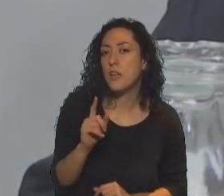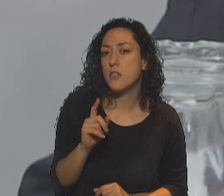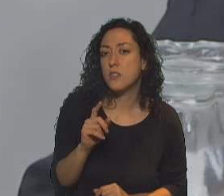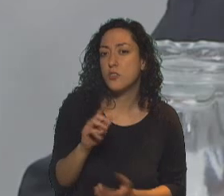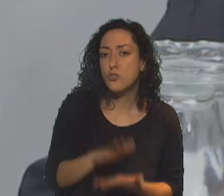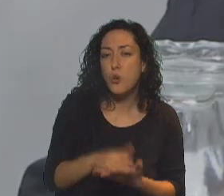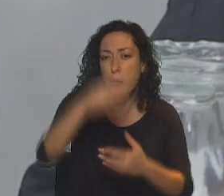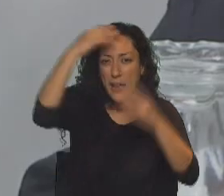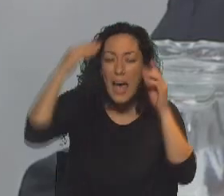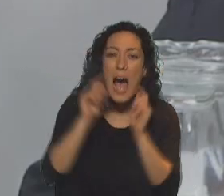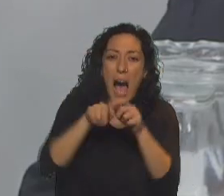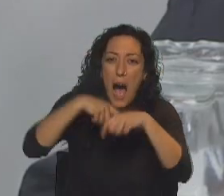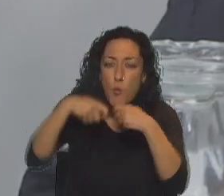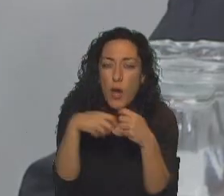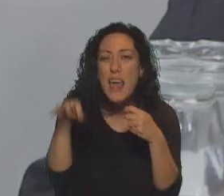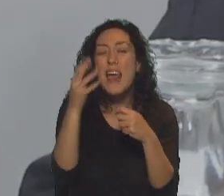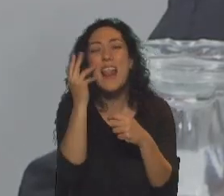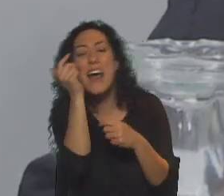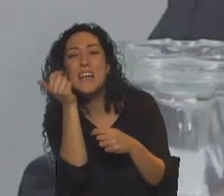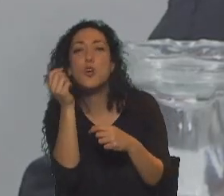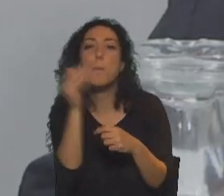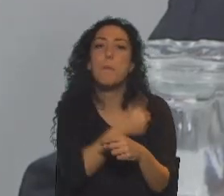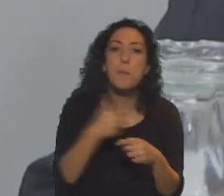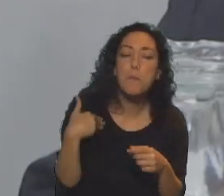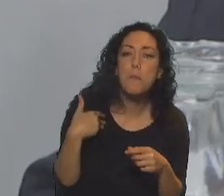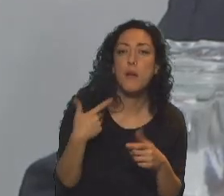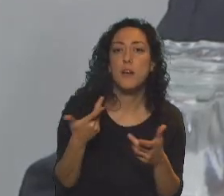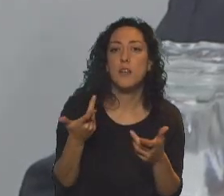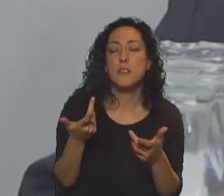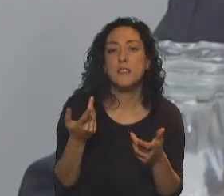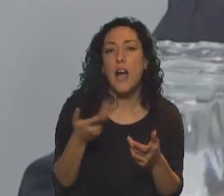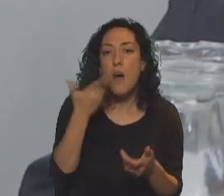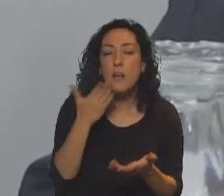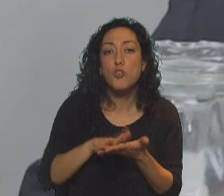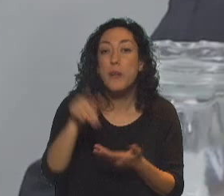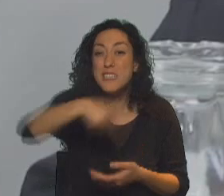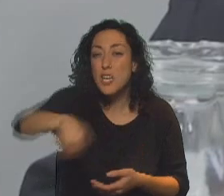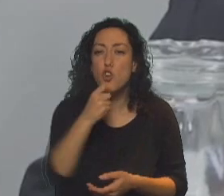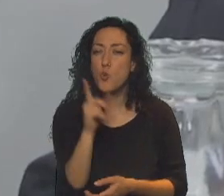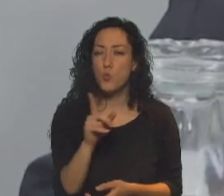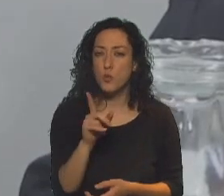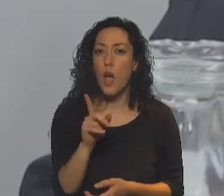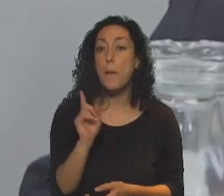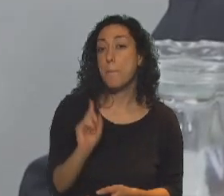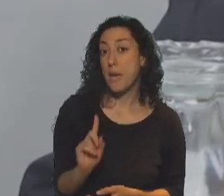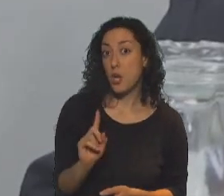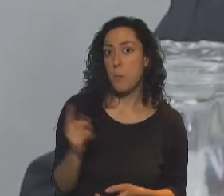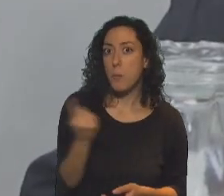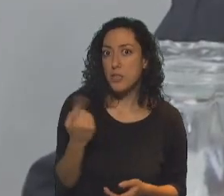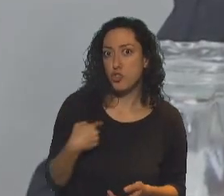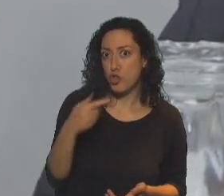las abuelas o de las madres de Plaza de Mayo, pero cuando yo también era senadora y se declaró la